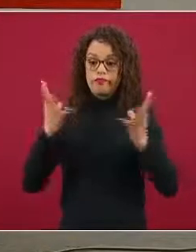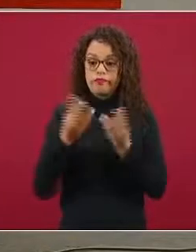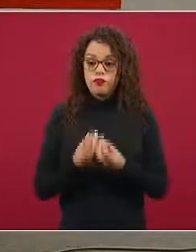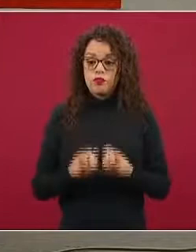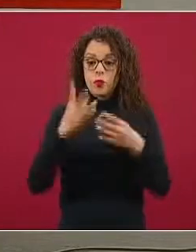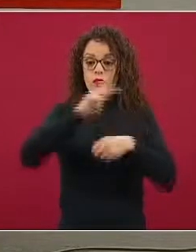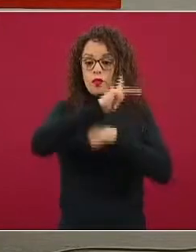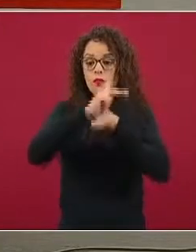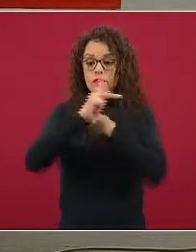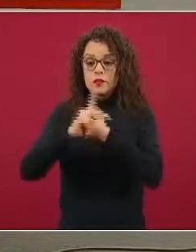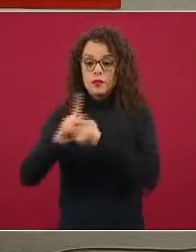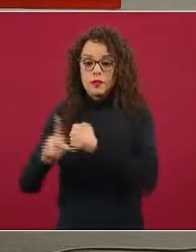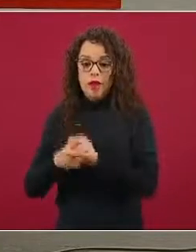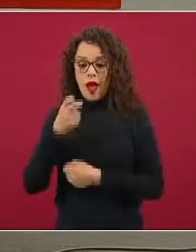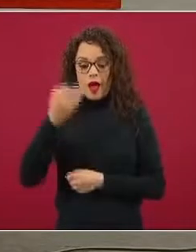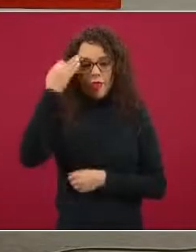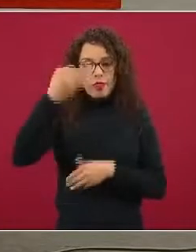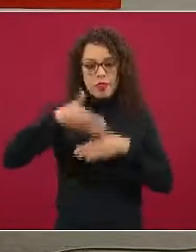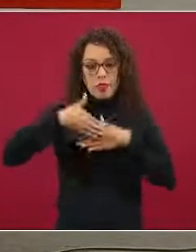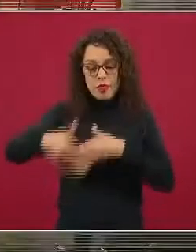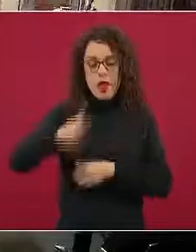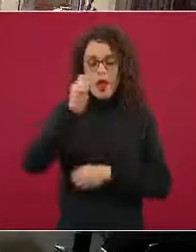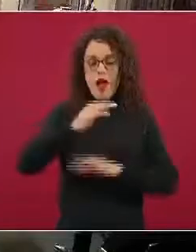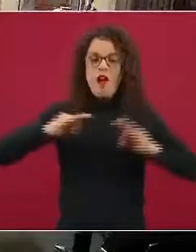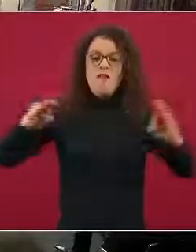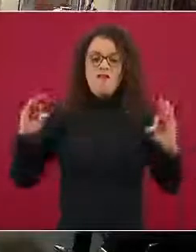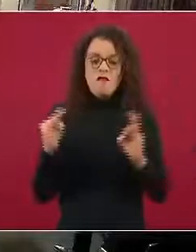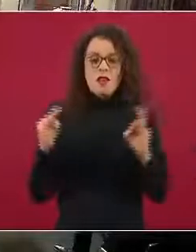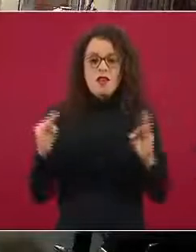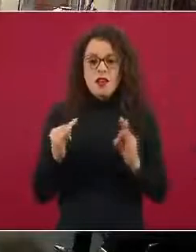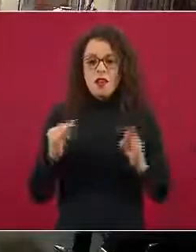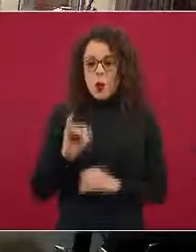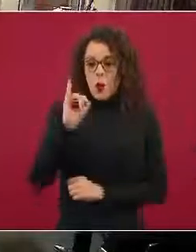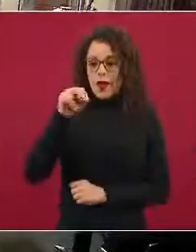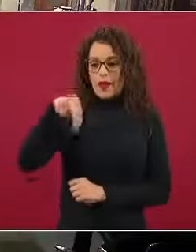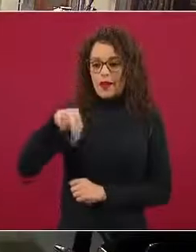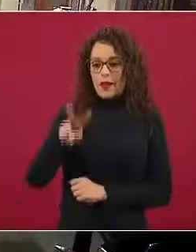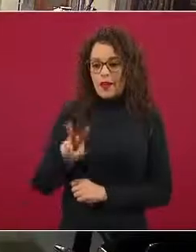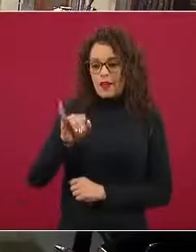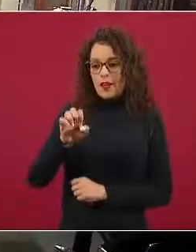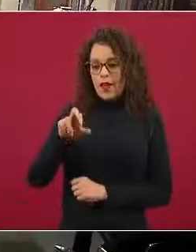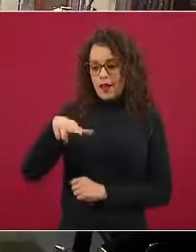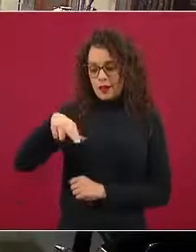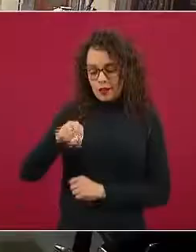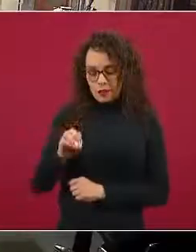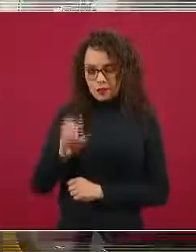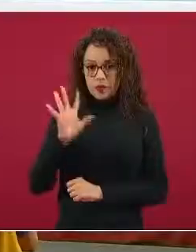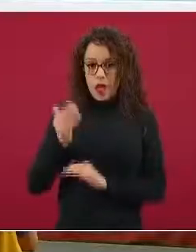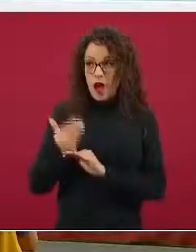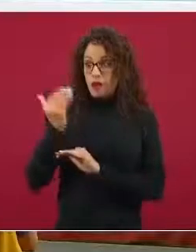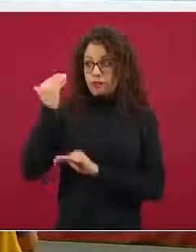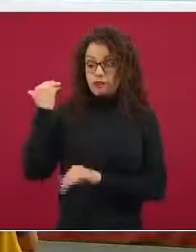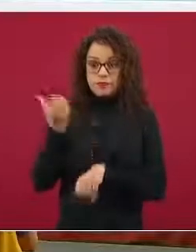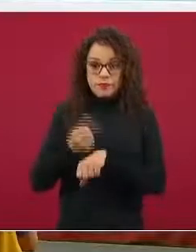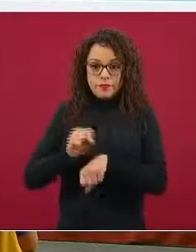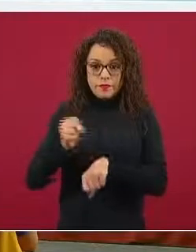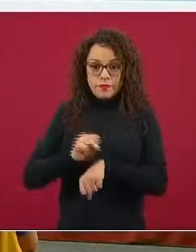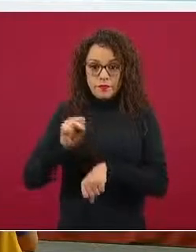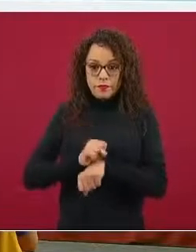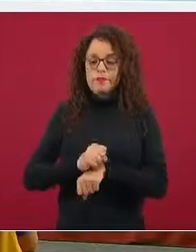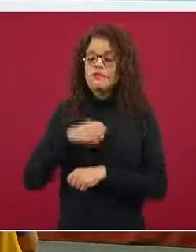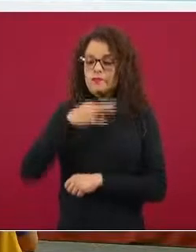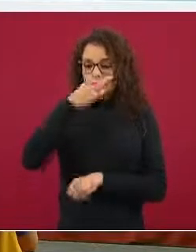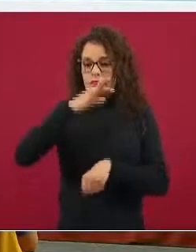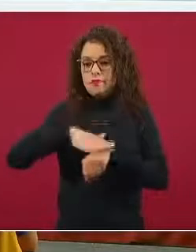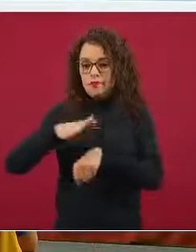estamos entrando a la temporada invernal, que ya habíamos venido comentando desde semanas atrás, que esto lógicamente